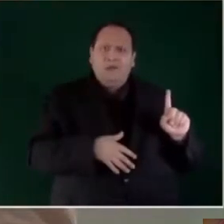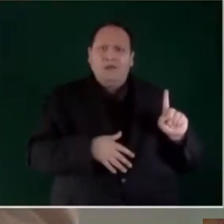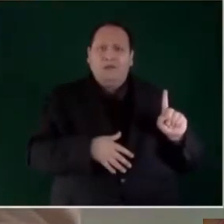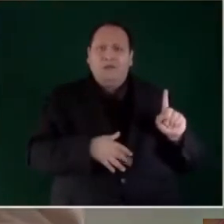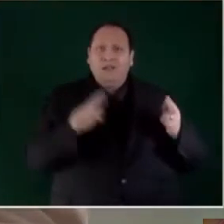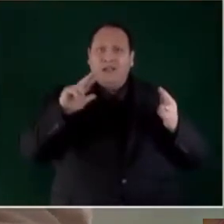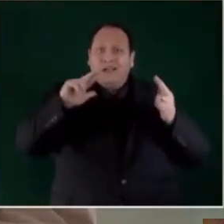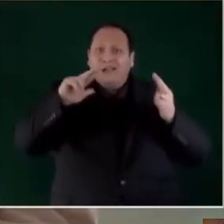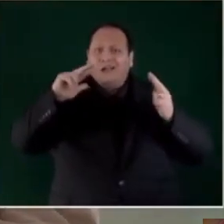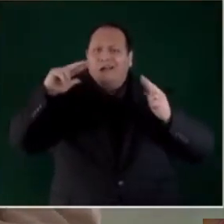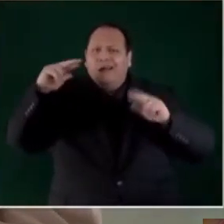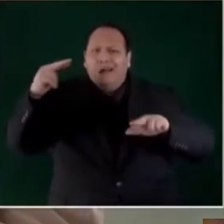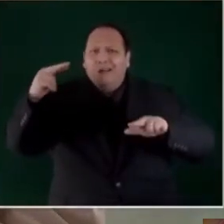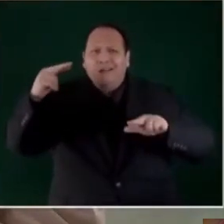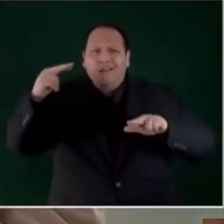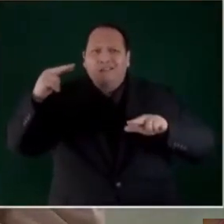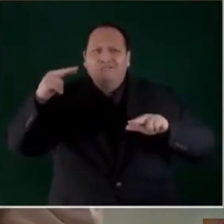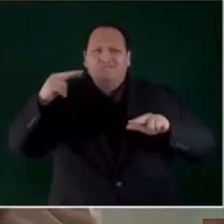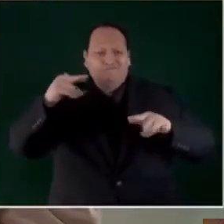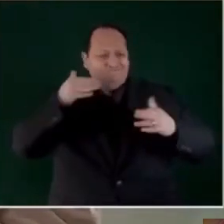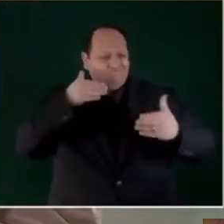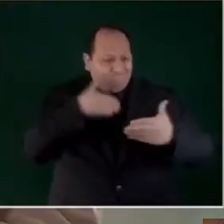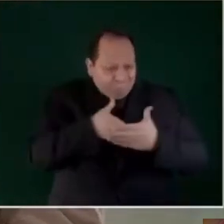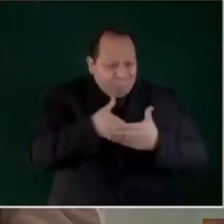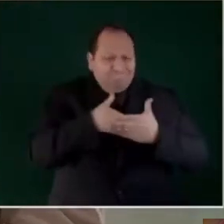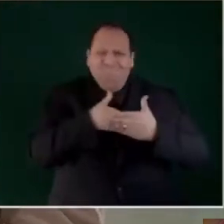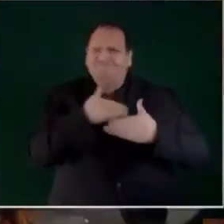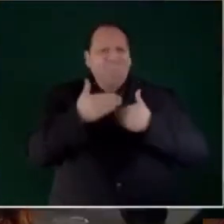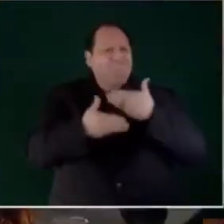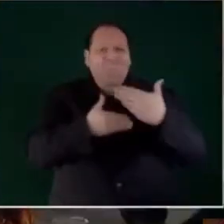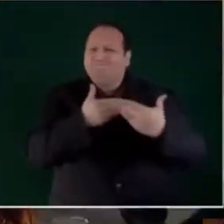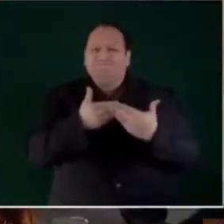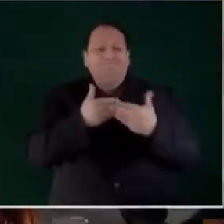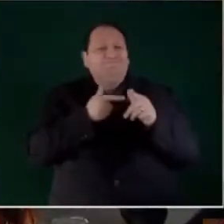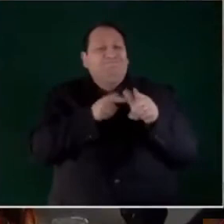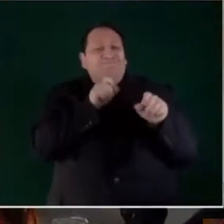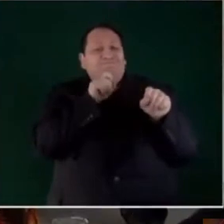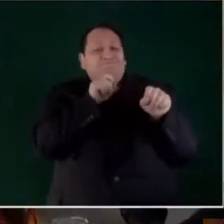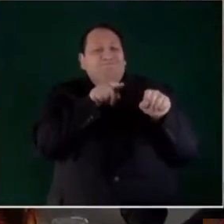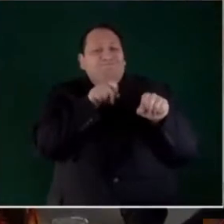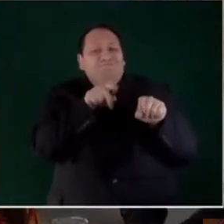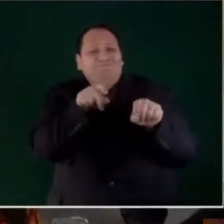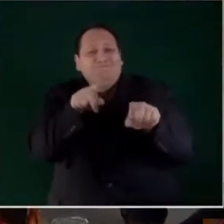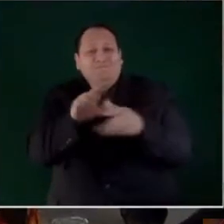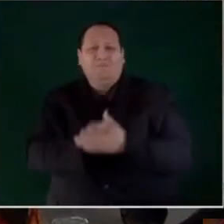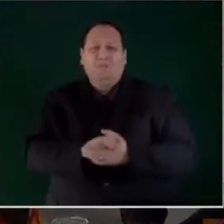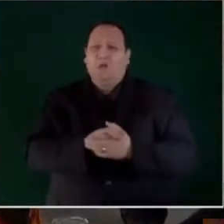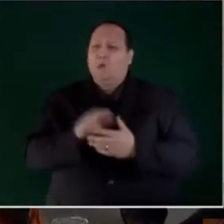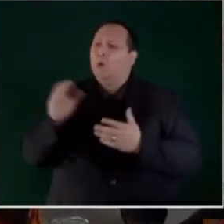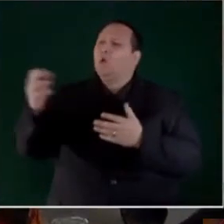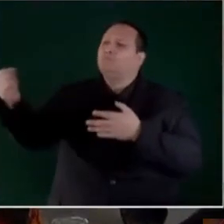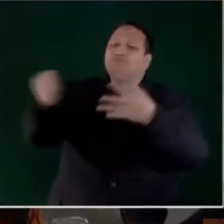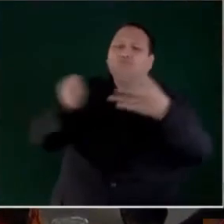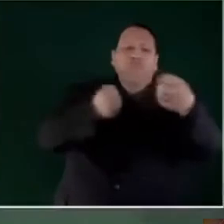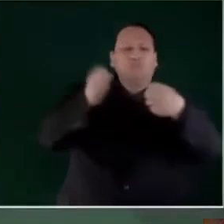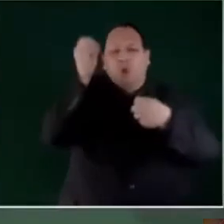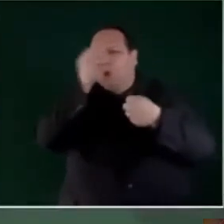La revolución no avanzó en ese terreno, en lo democrático.